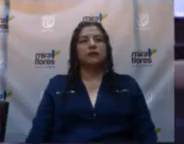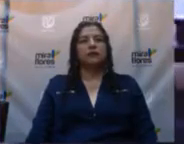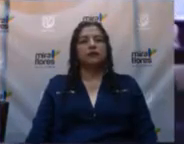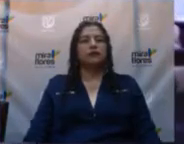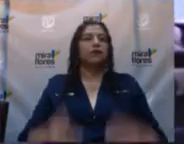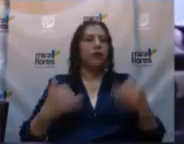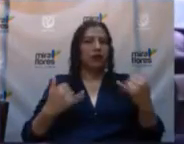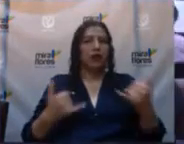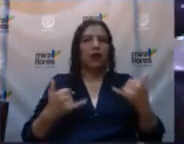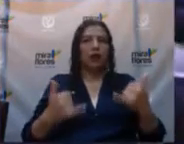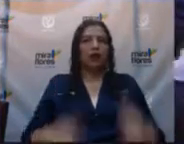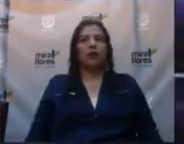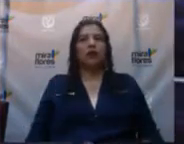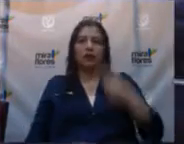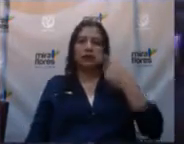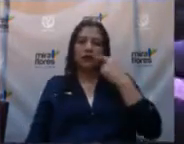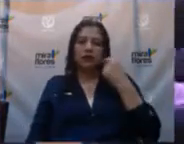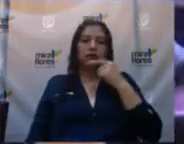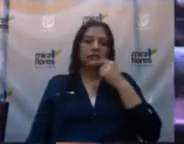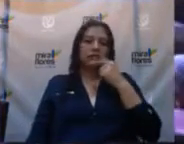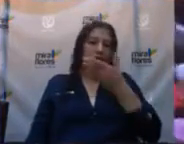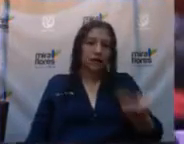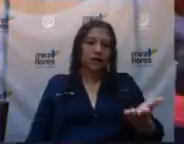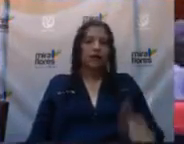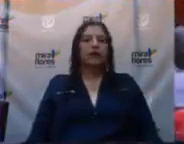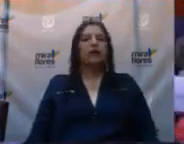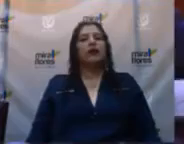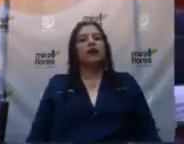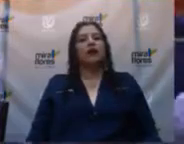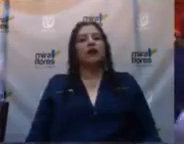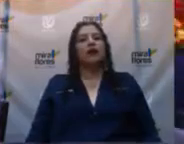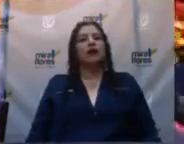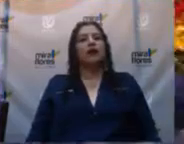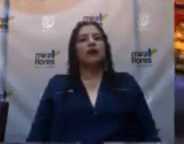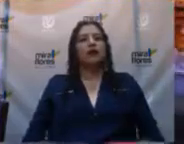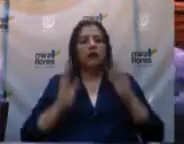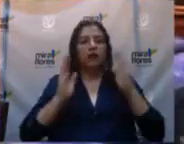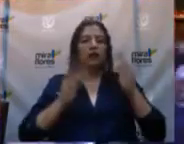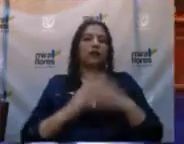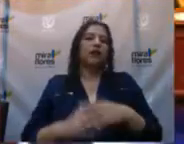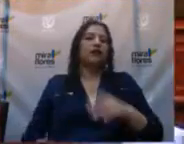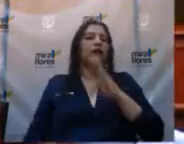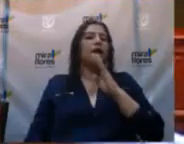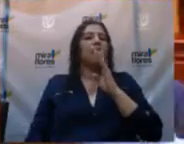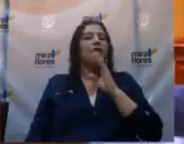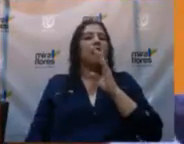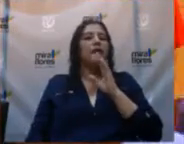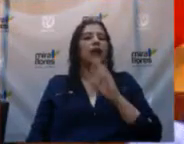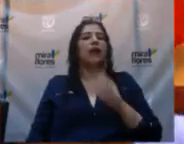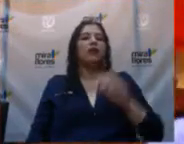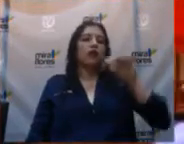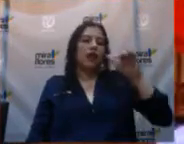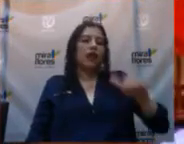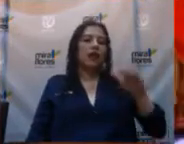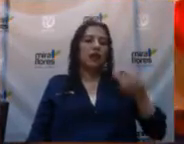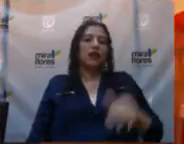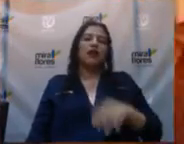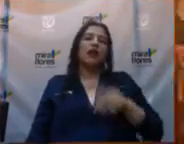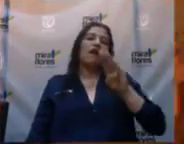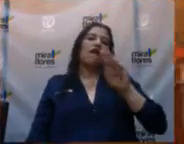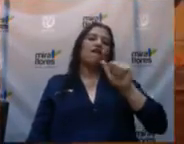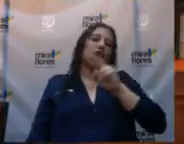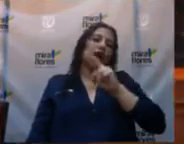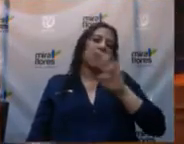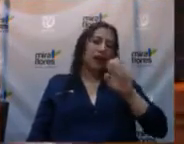A continuación, damas y caballeros, escucharemos las palabras de la niña Isabela Barreto Bosa,